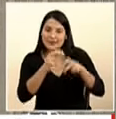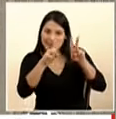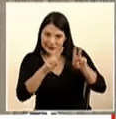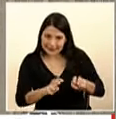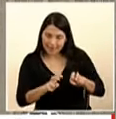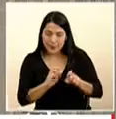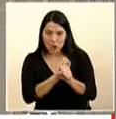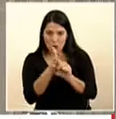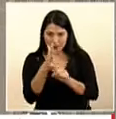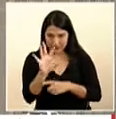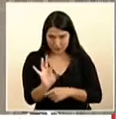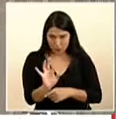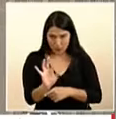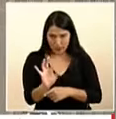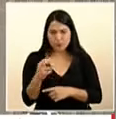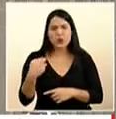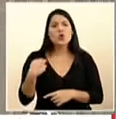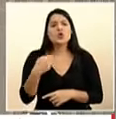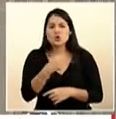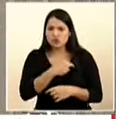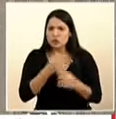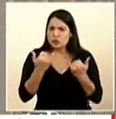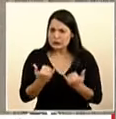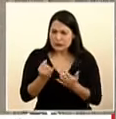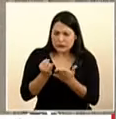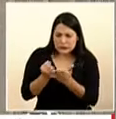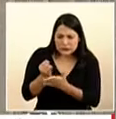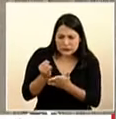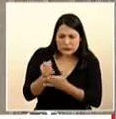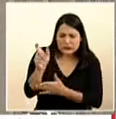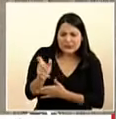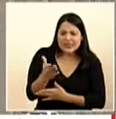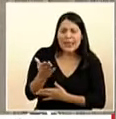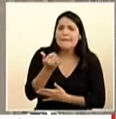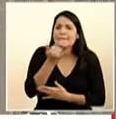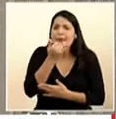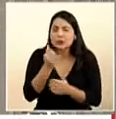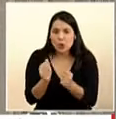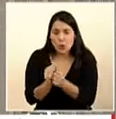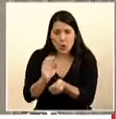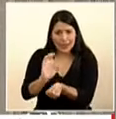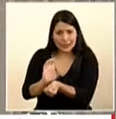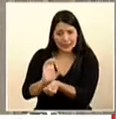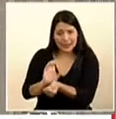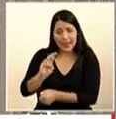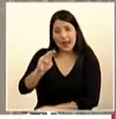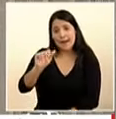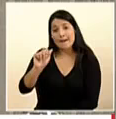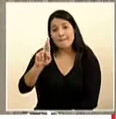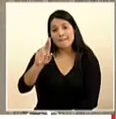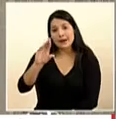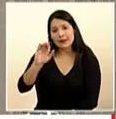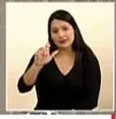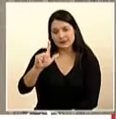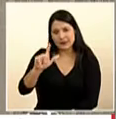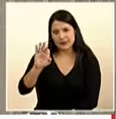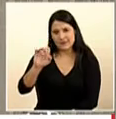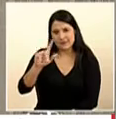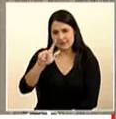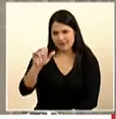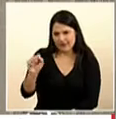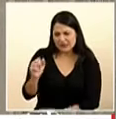hemos estado analizando el caso en mención de la clínica marcial fallas y estaremos refiriéndonos a eso una vez